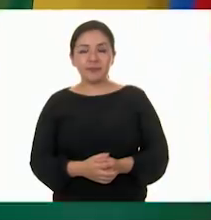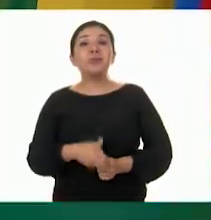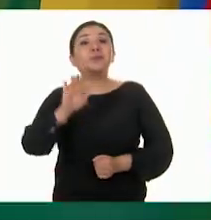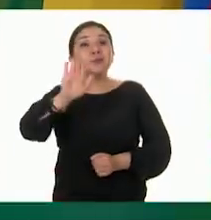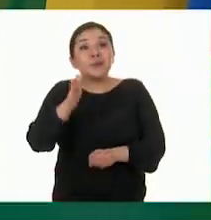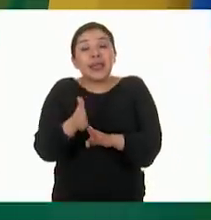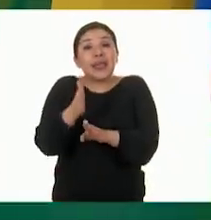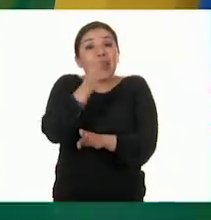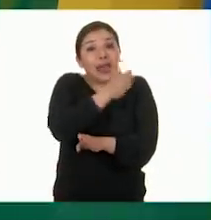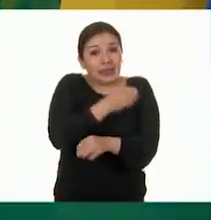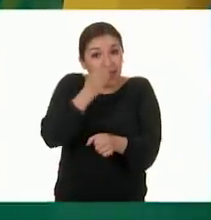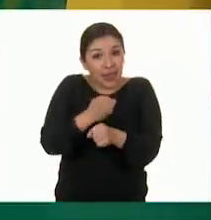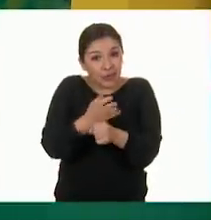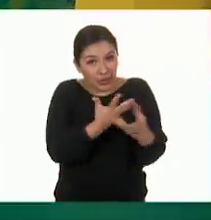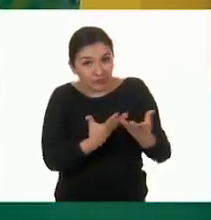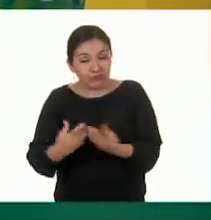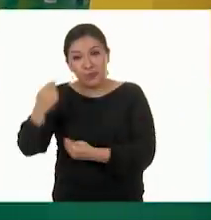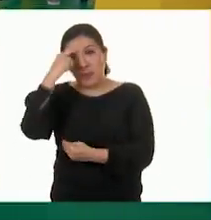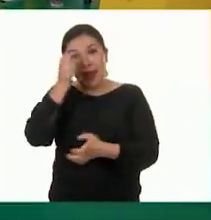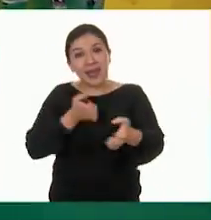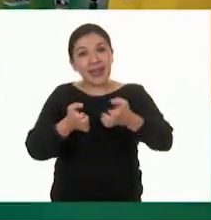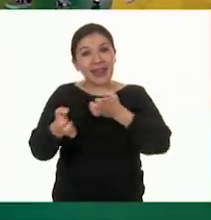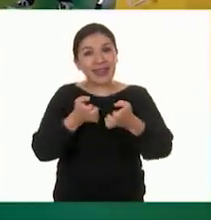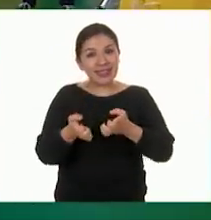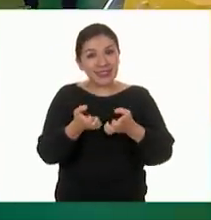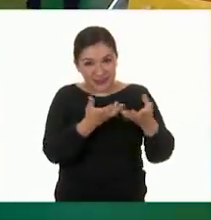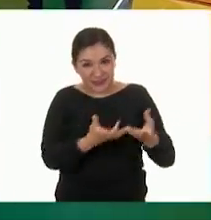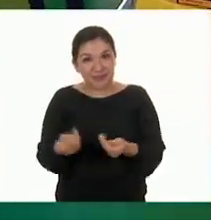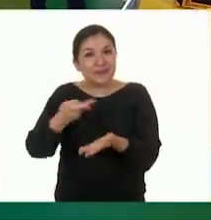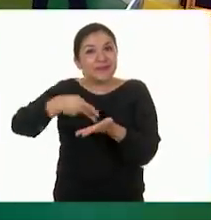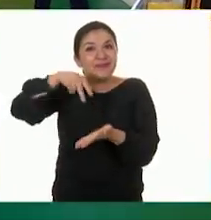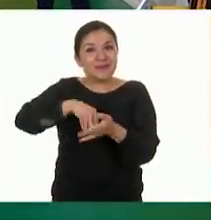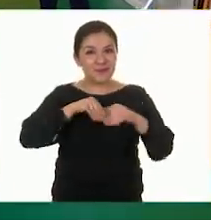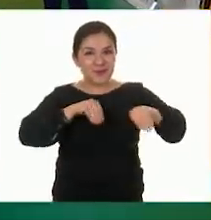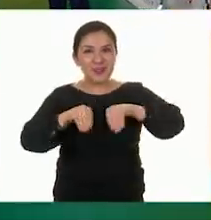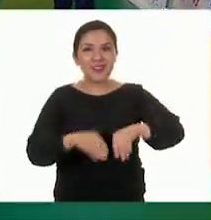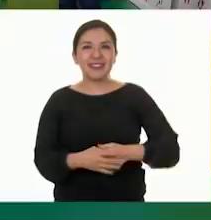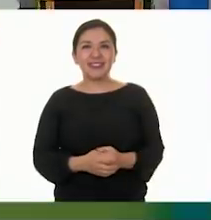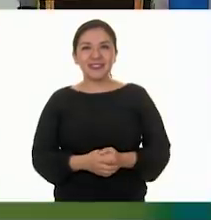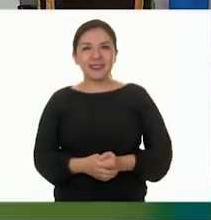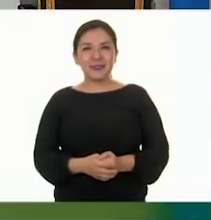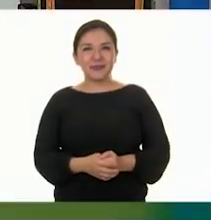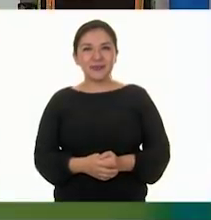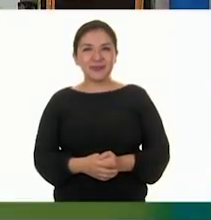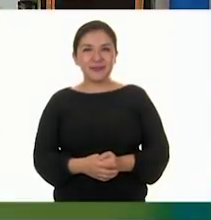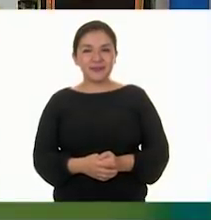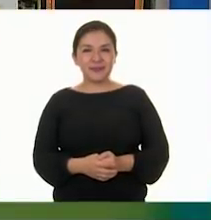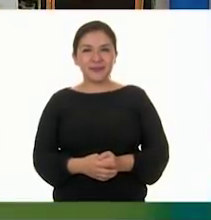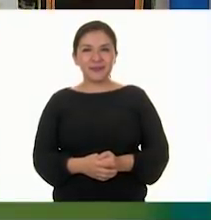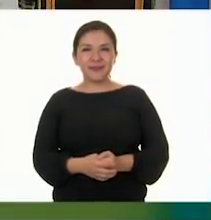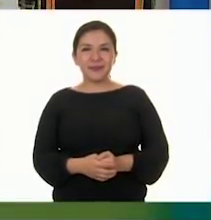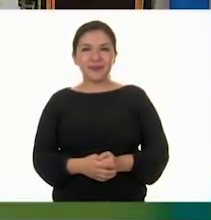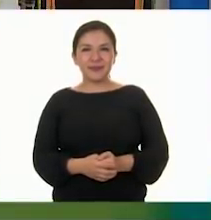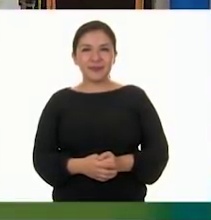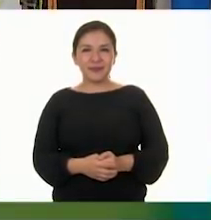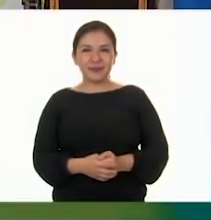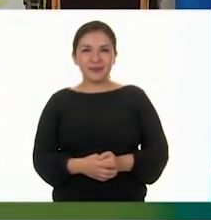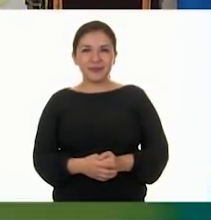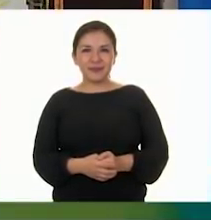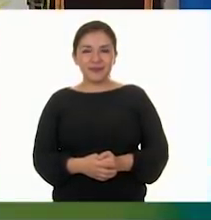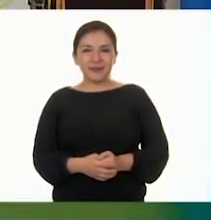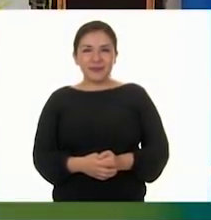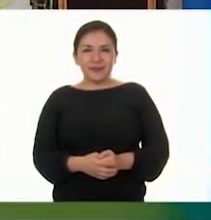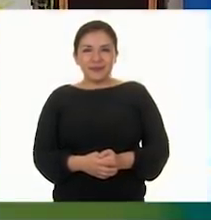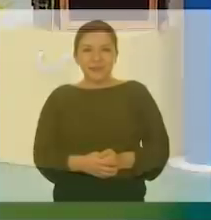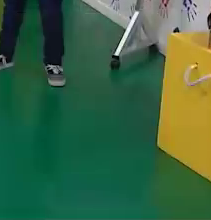Pero antes, vamos a una pausa activa. Pónganse de pie y vamos a movernos un poquito. Un poquito vamos a movernos. Nos vamos a estirar.